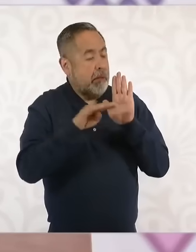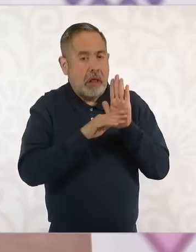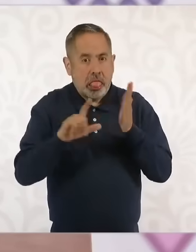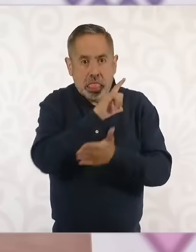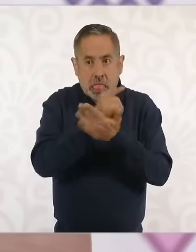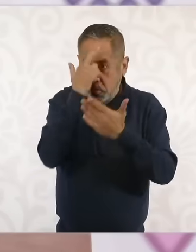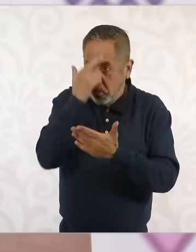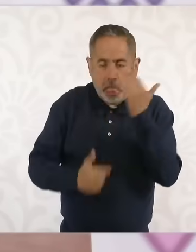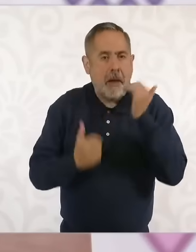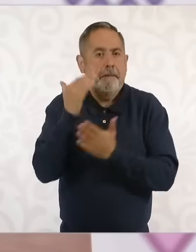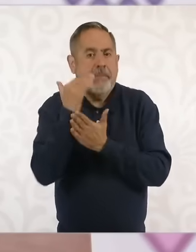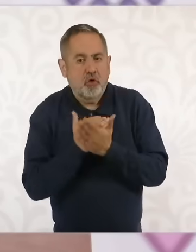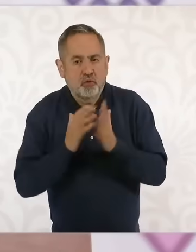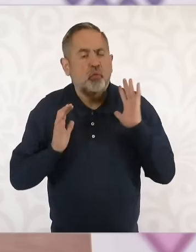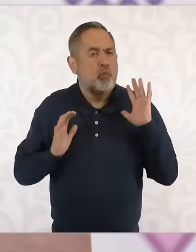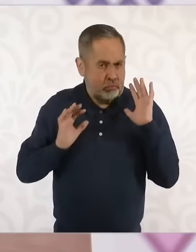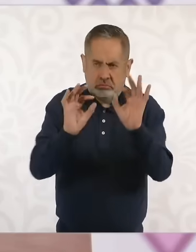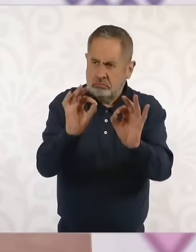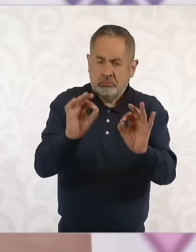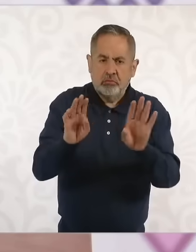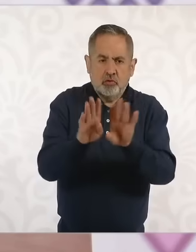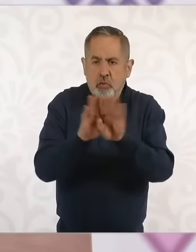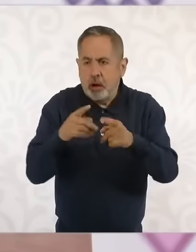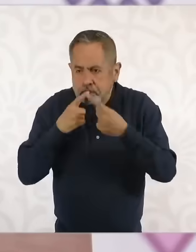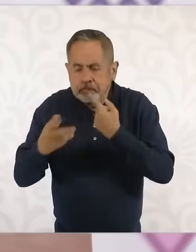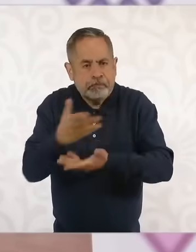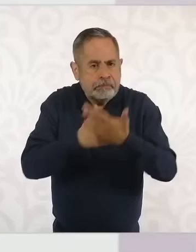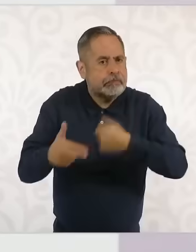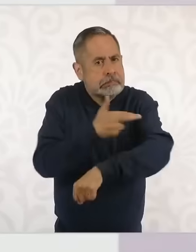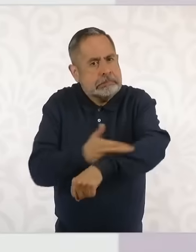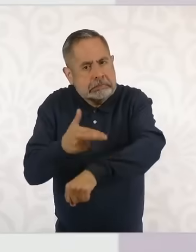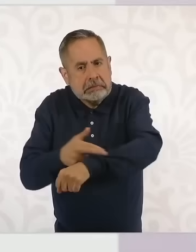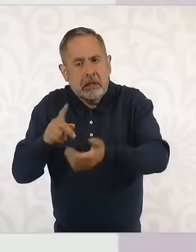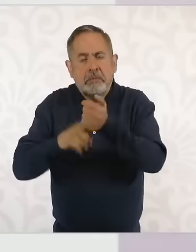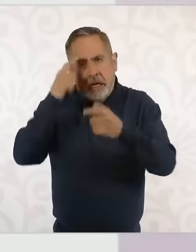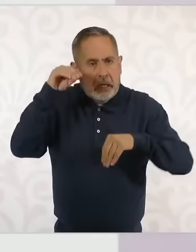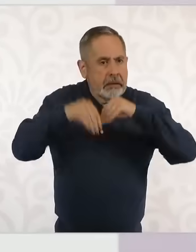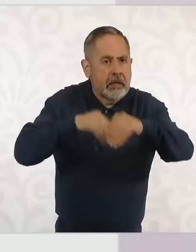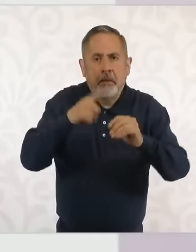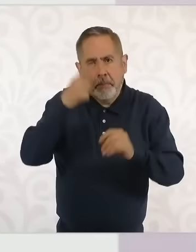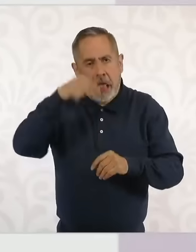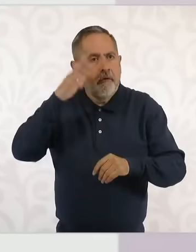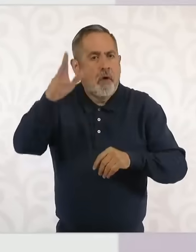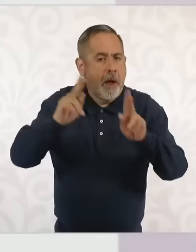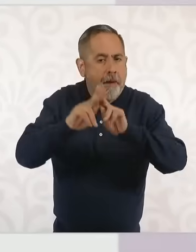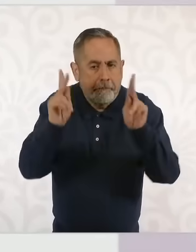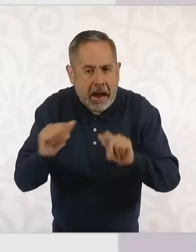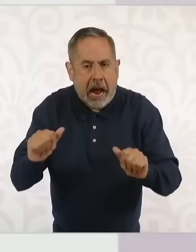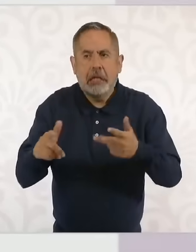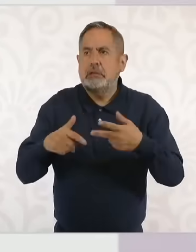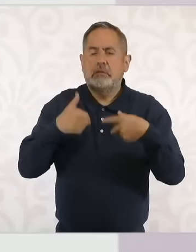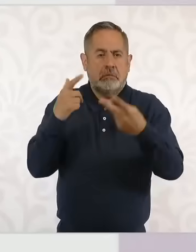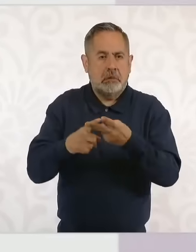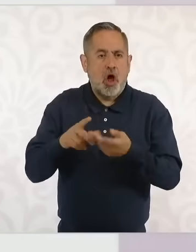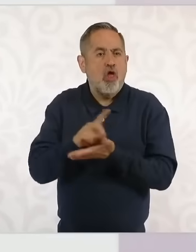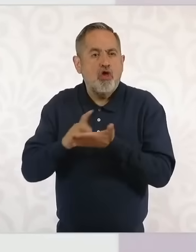alto impacto y el trabajo que hacemos para la construcción de la paz y la reducción en el